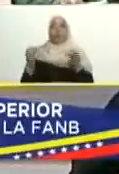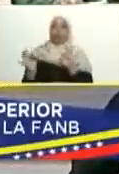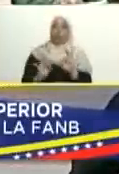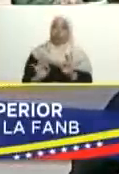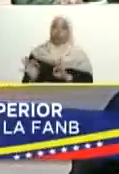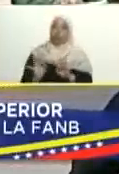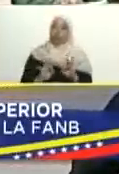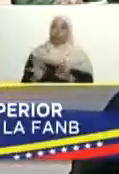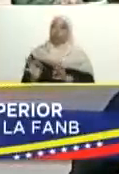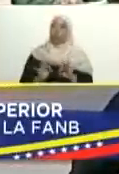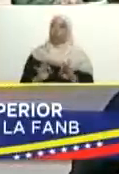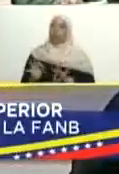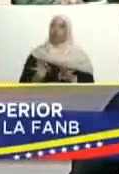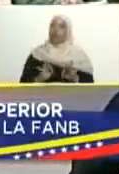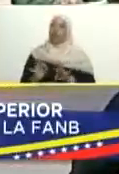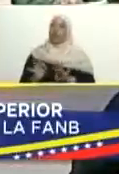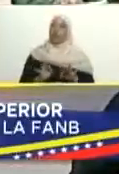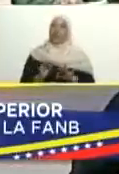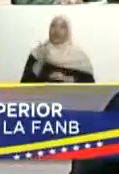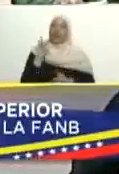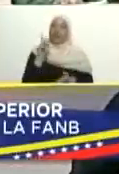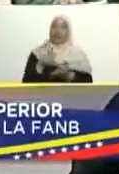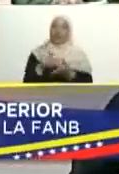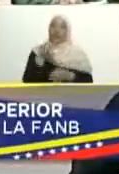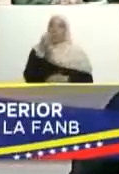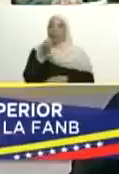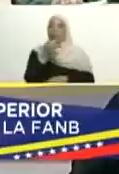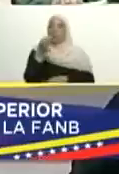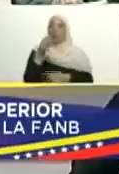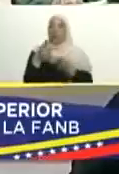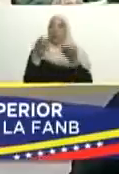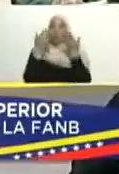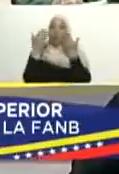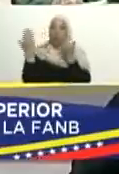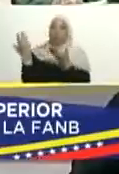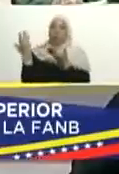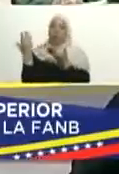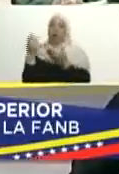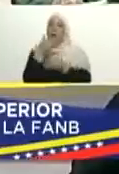preparados para que nuestra patria siga viento en popa,